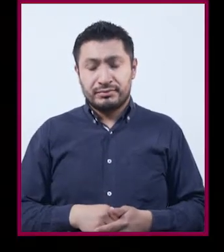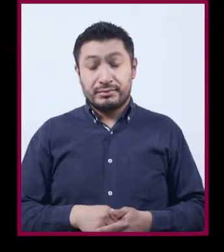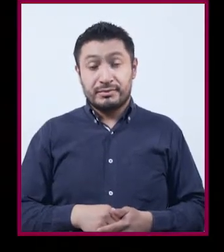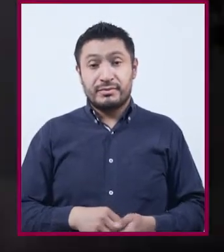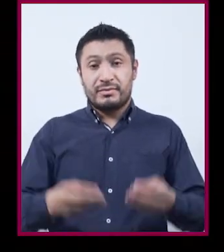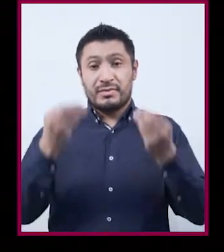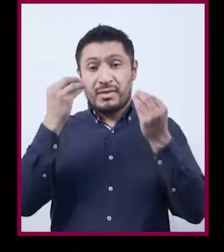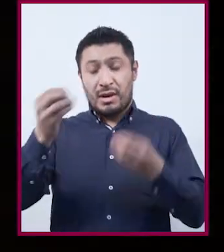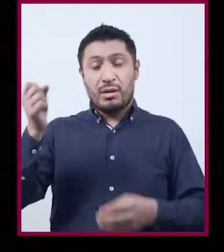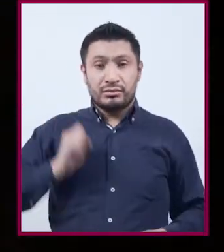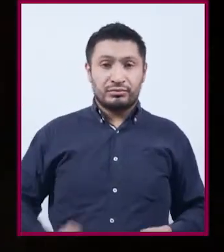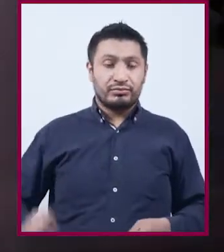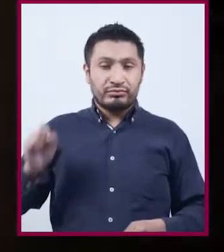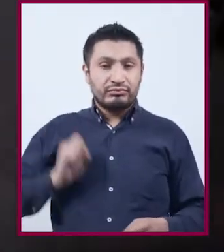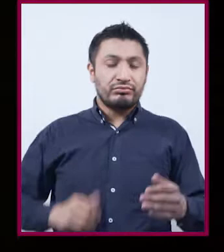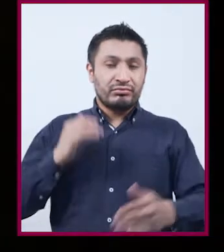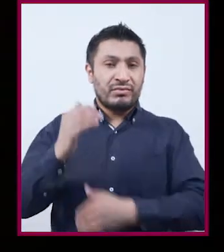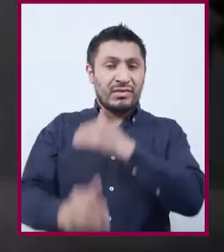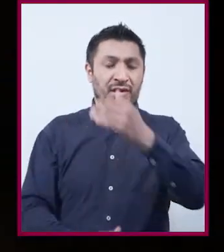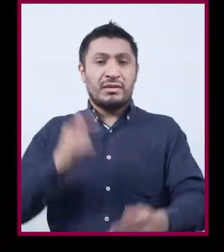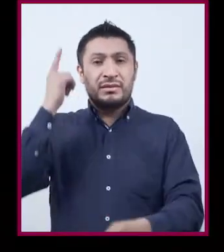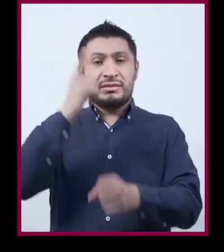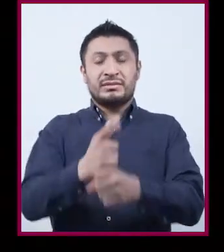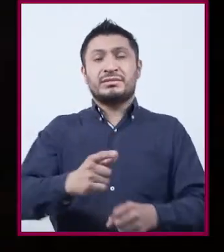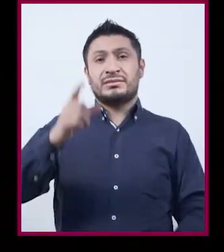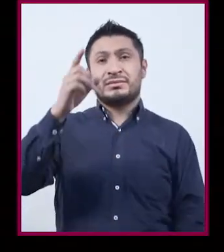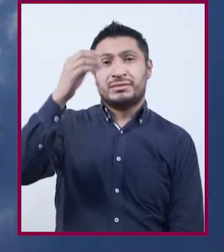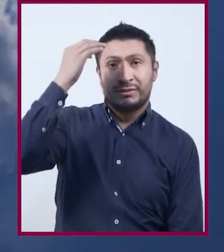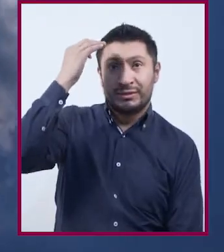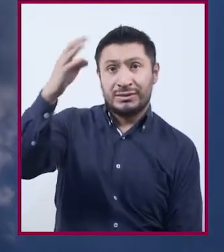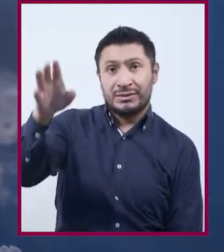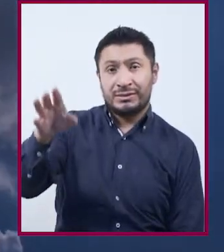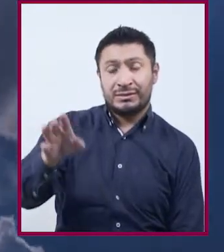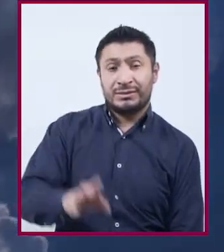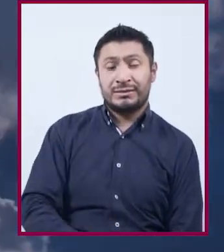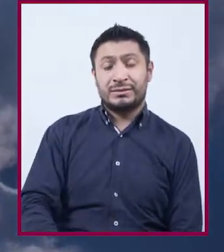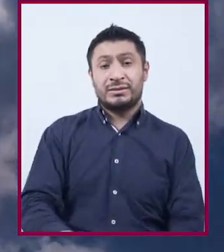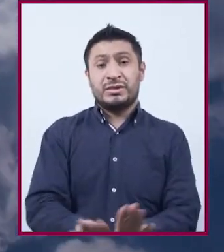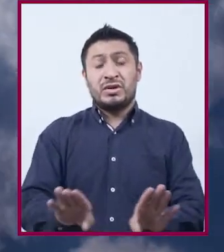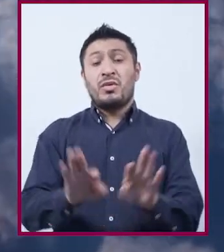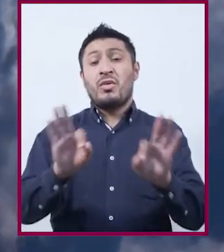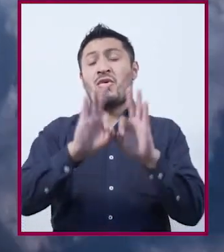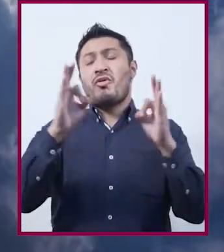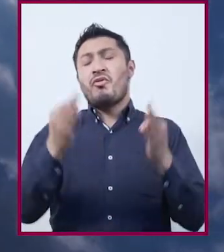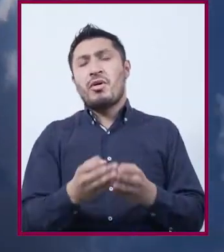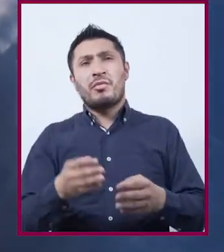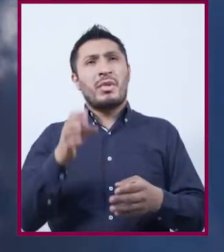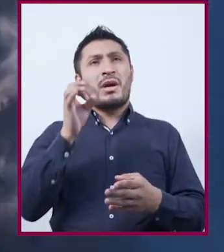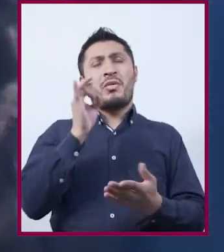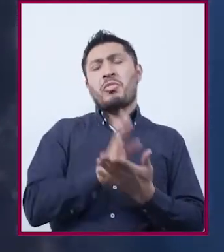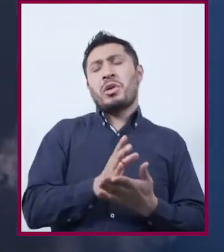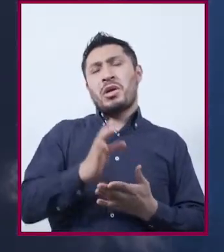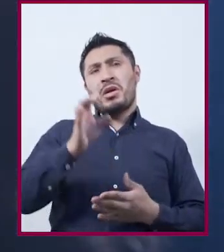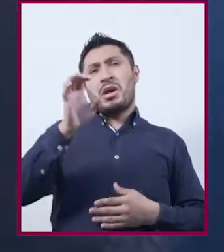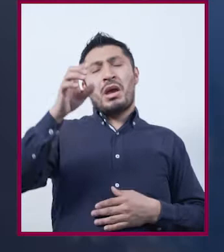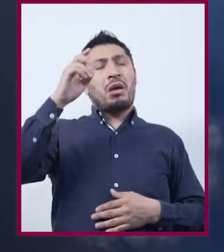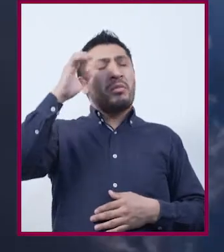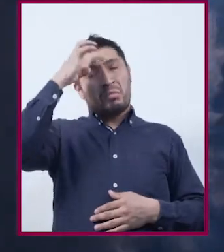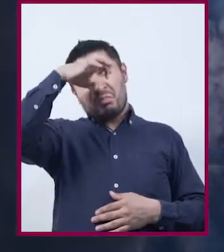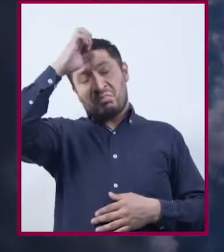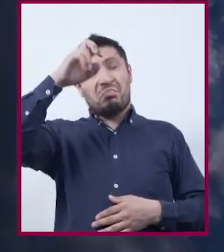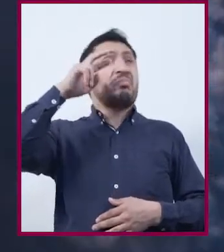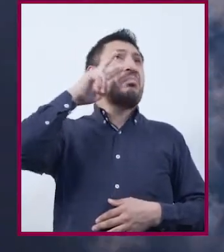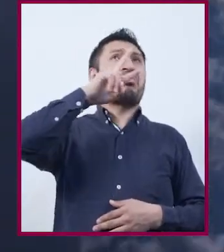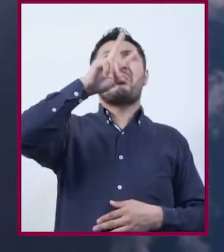La cuestión es que durante muchos siglos la predicción del tiempo se dio de manera empírica, es decir, con la simple